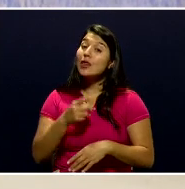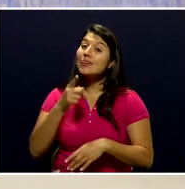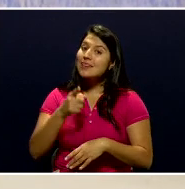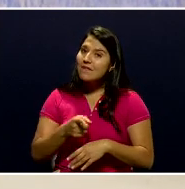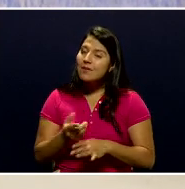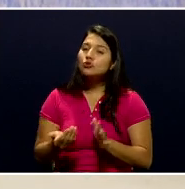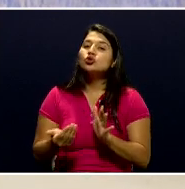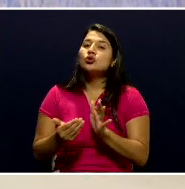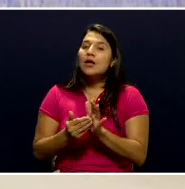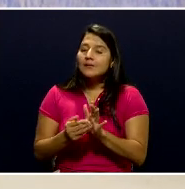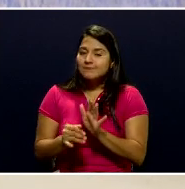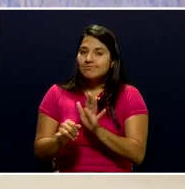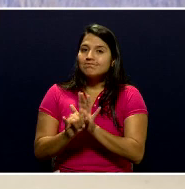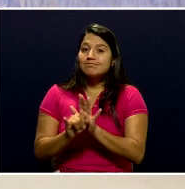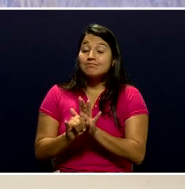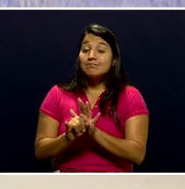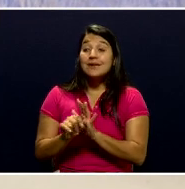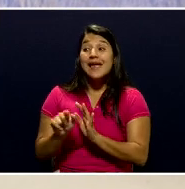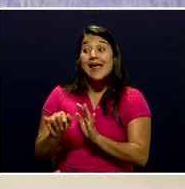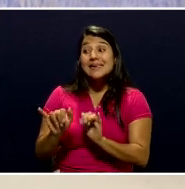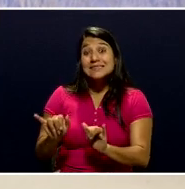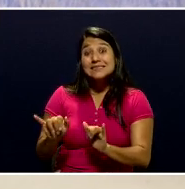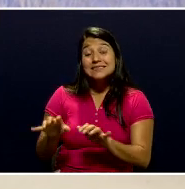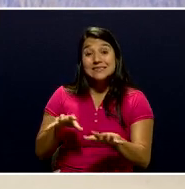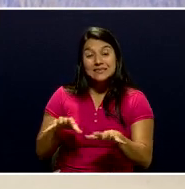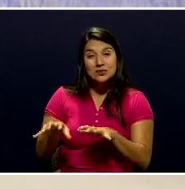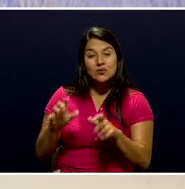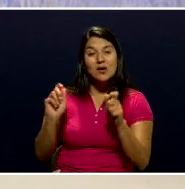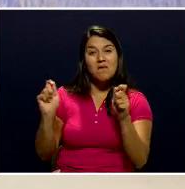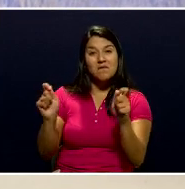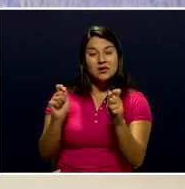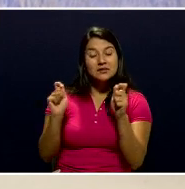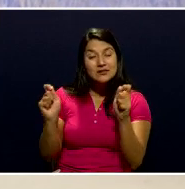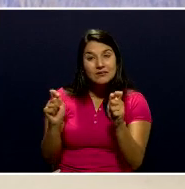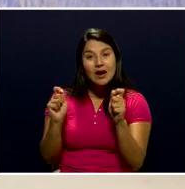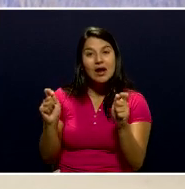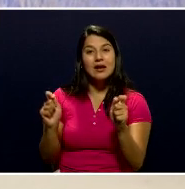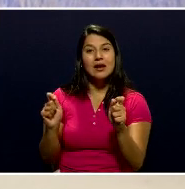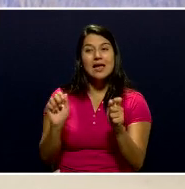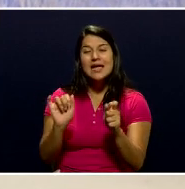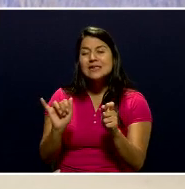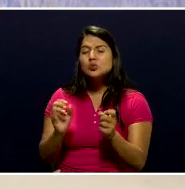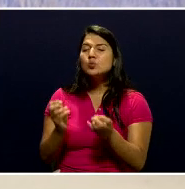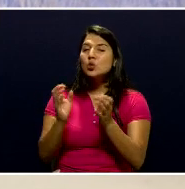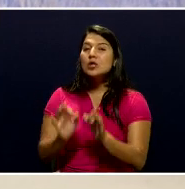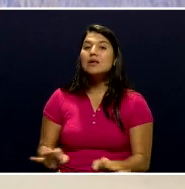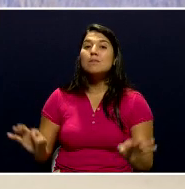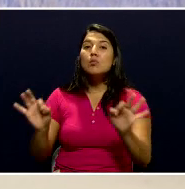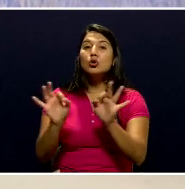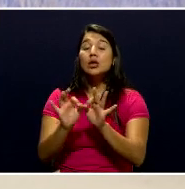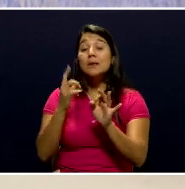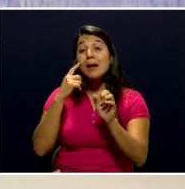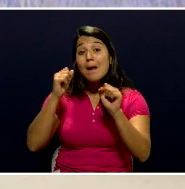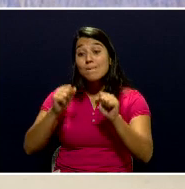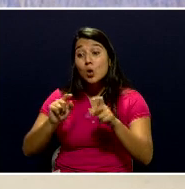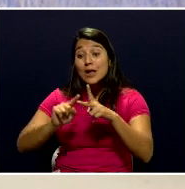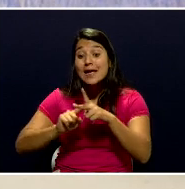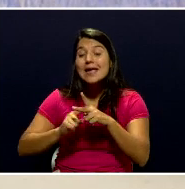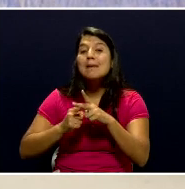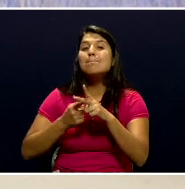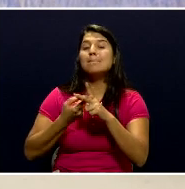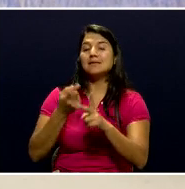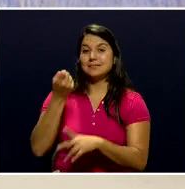Los festivales y estas actividades son muy importantes para empezar a ver, para